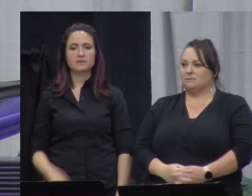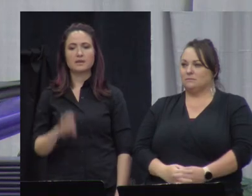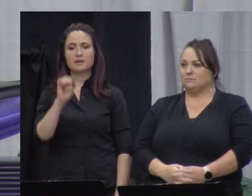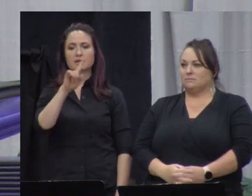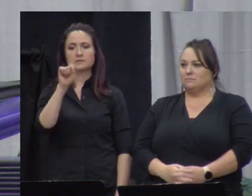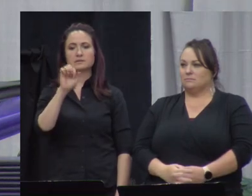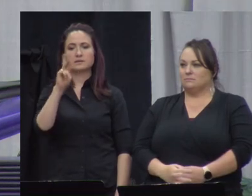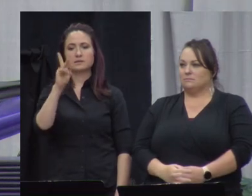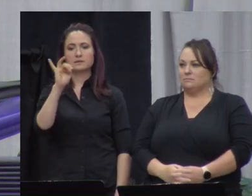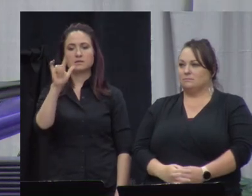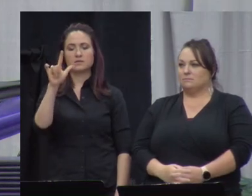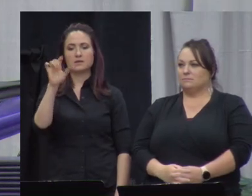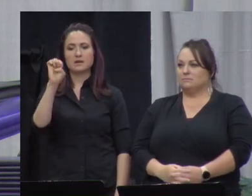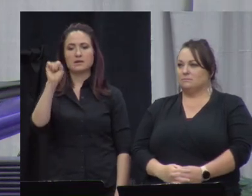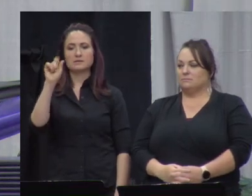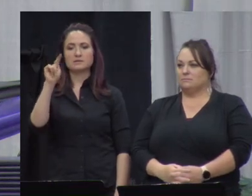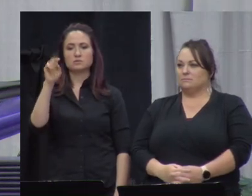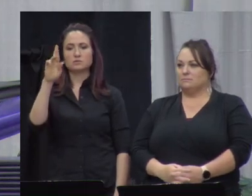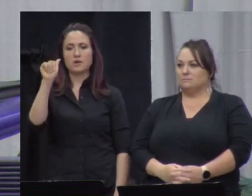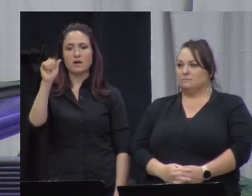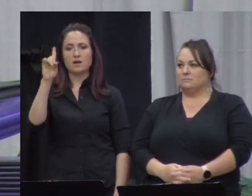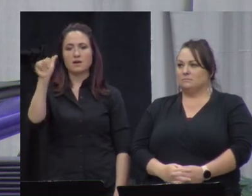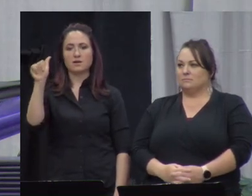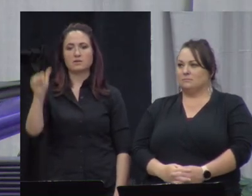Ezekiel Estrada.